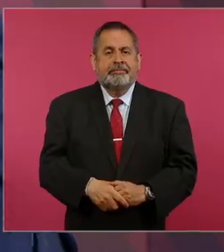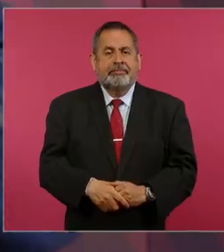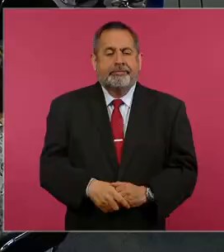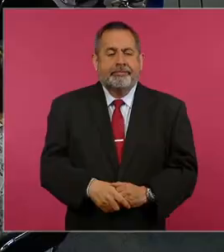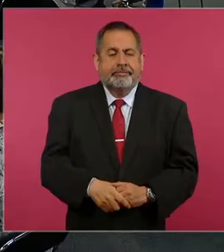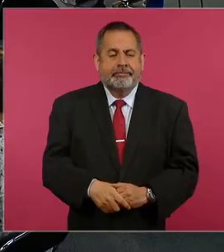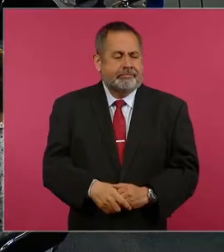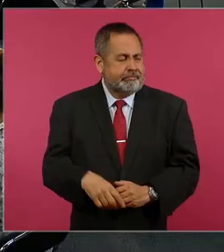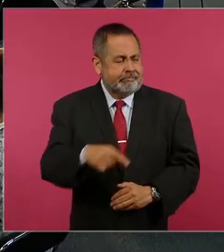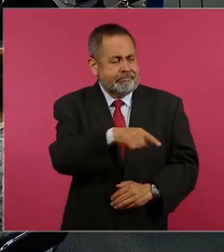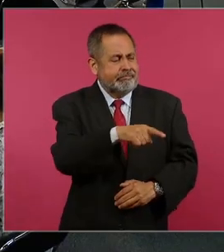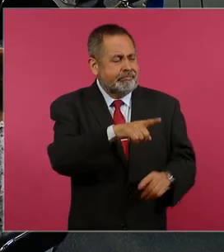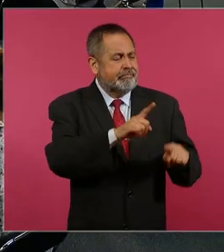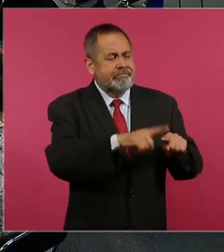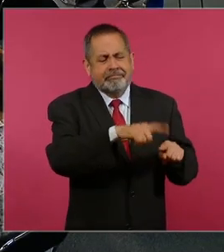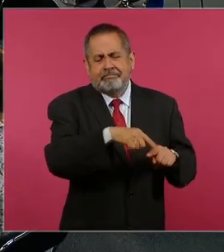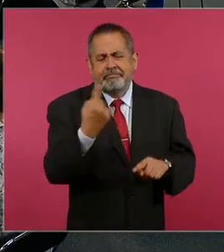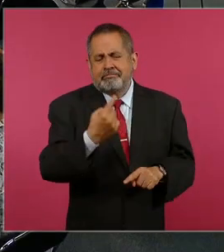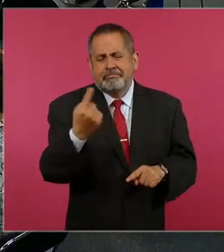¿Quiénes son ellos?